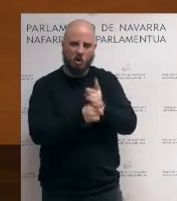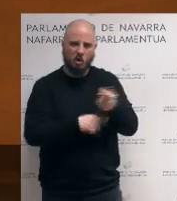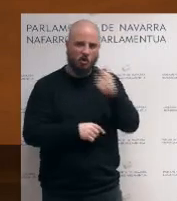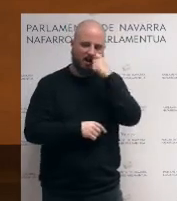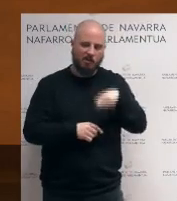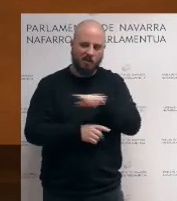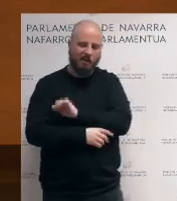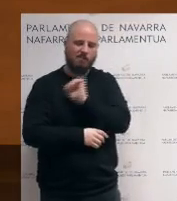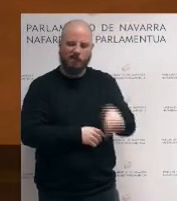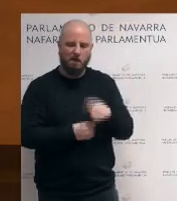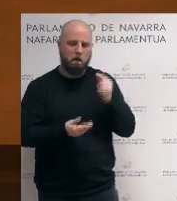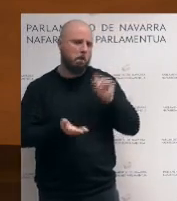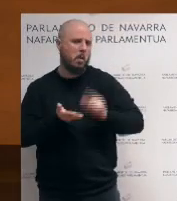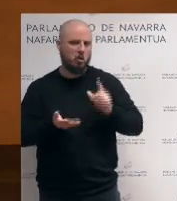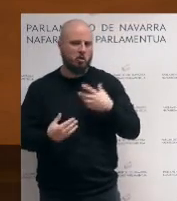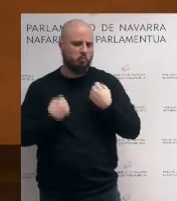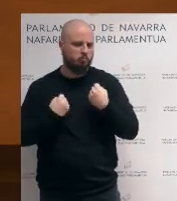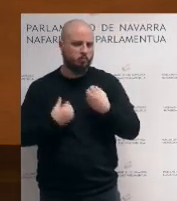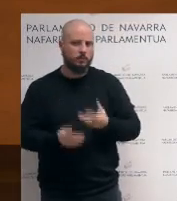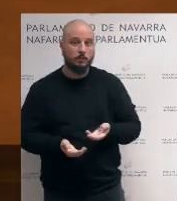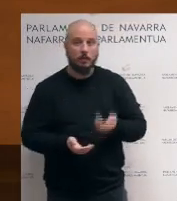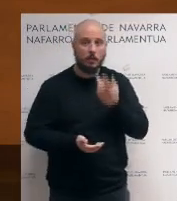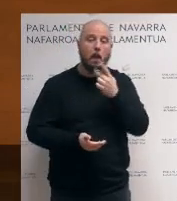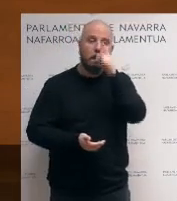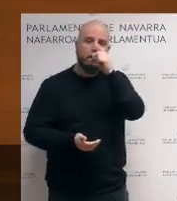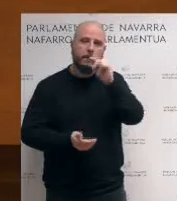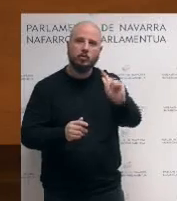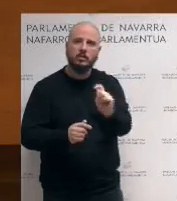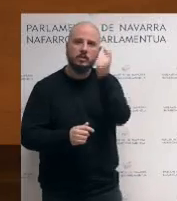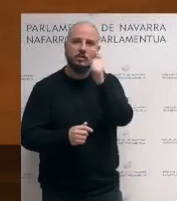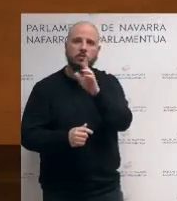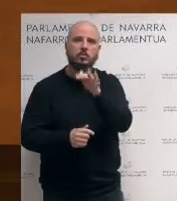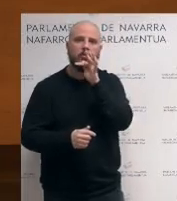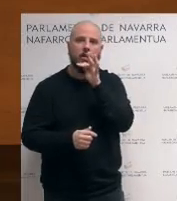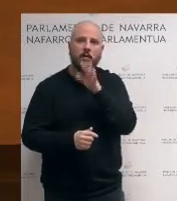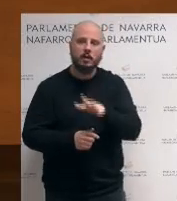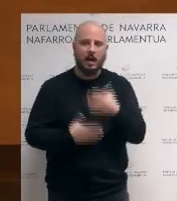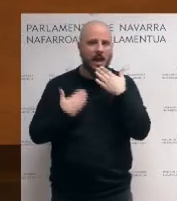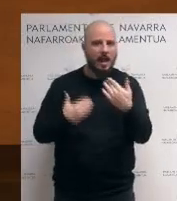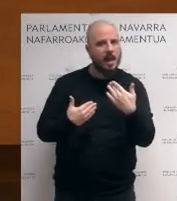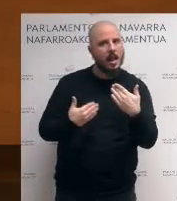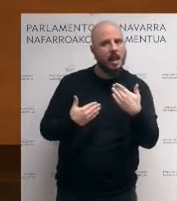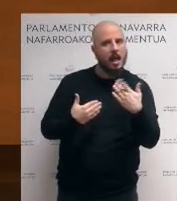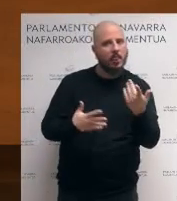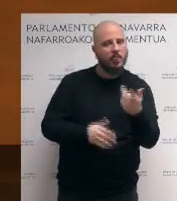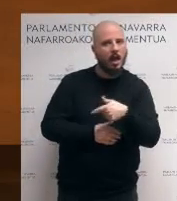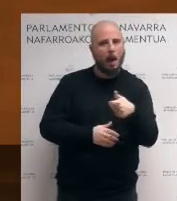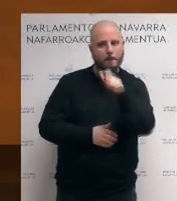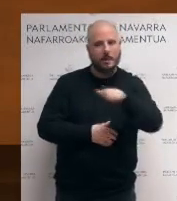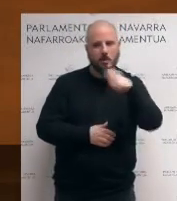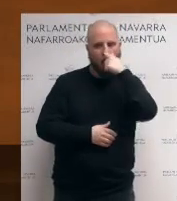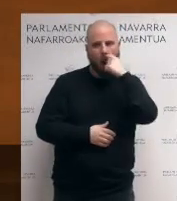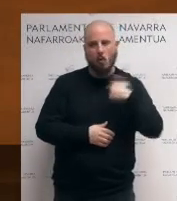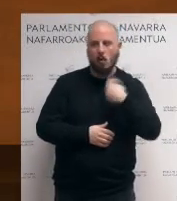objetivo. Si Putin no ha obtenido aún su botín, no es solamente por el orgullo y la dignidad para defenderse de los ucranianos y